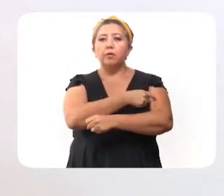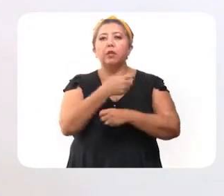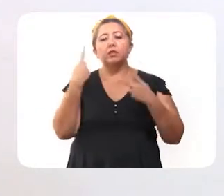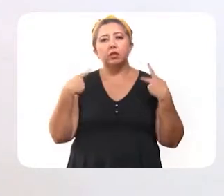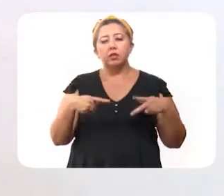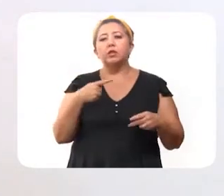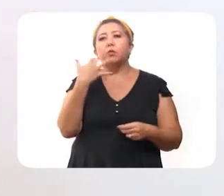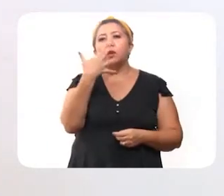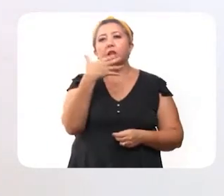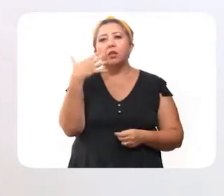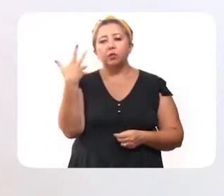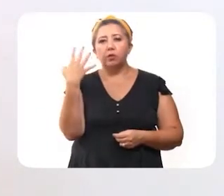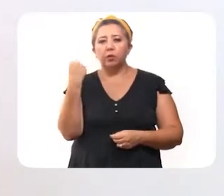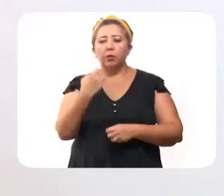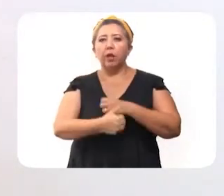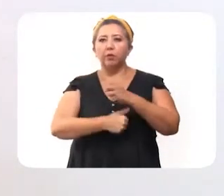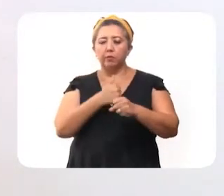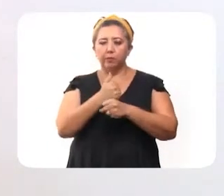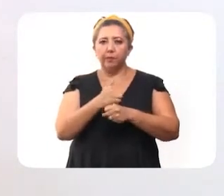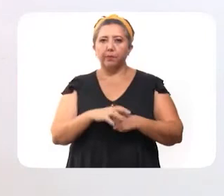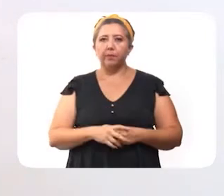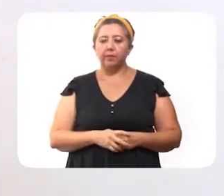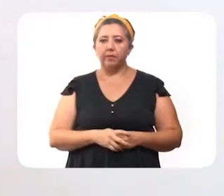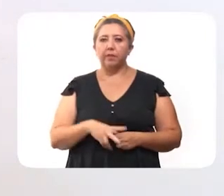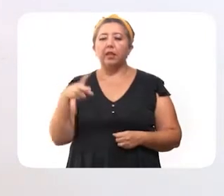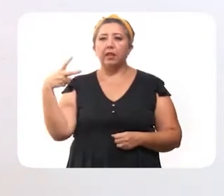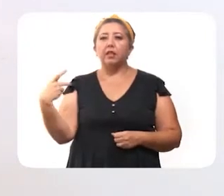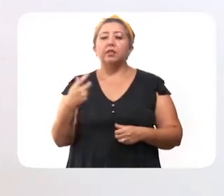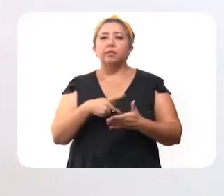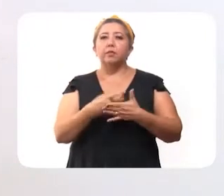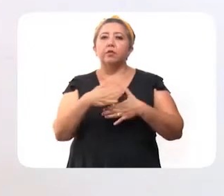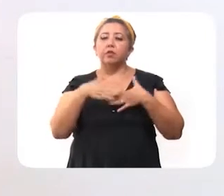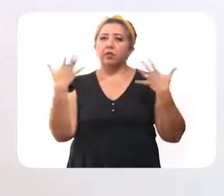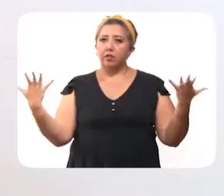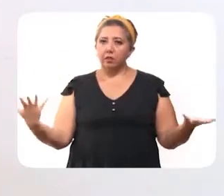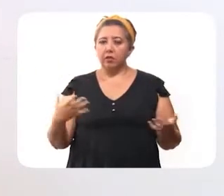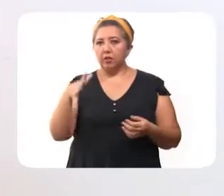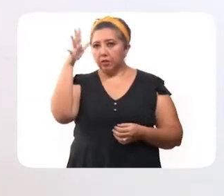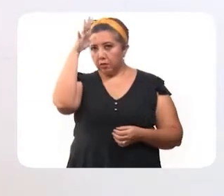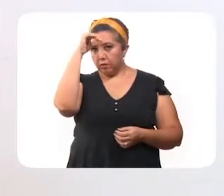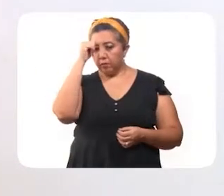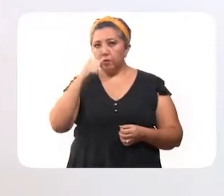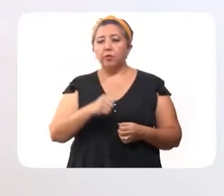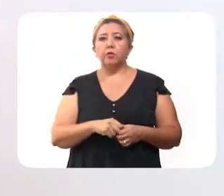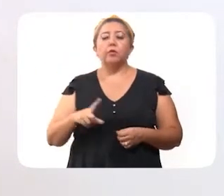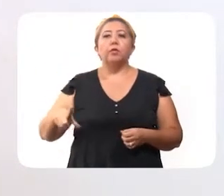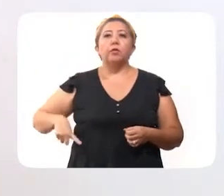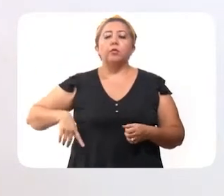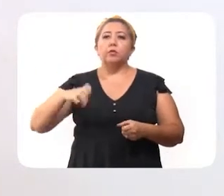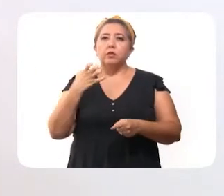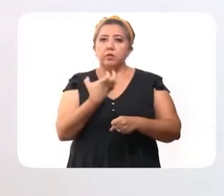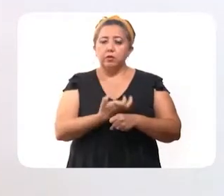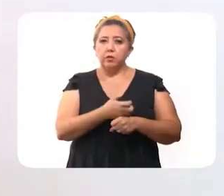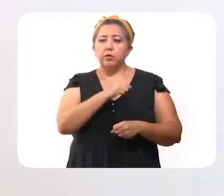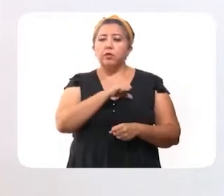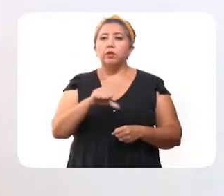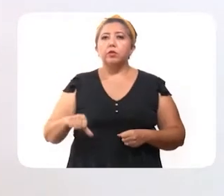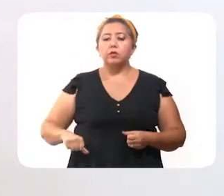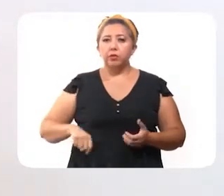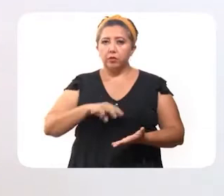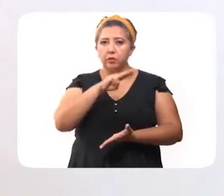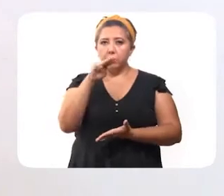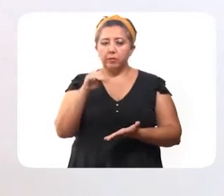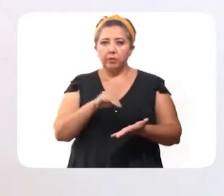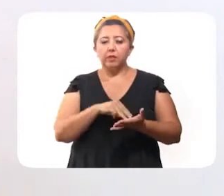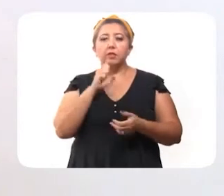a las personas de 50 a 59 años. Este proceso se realiza de manera coordinada con el Gobierno del Estado, el Ayuntamiento de